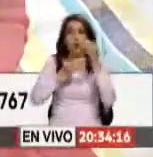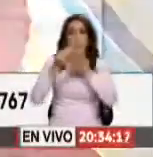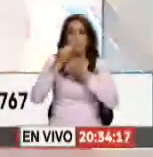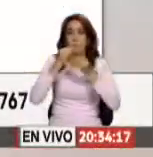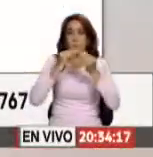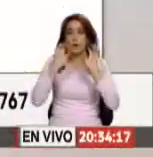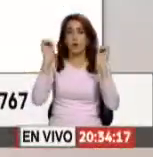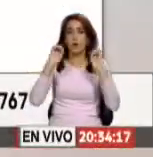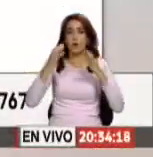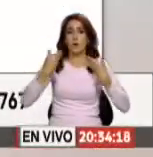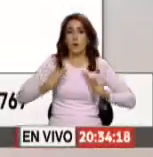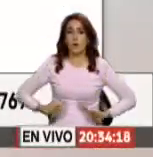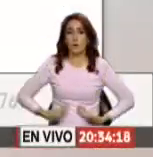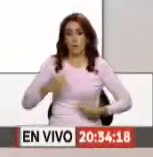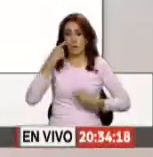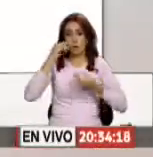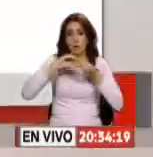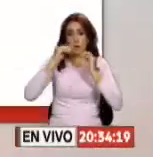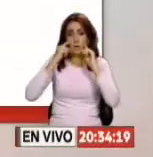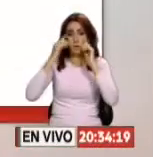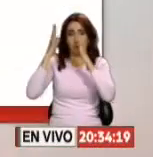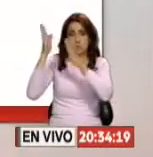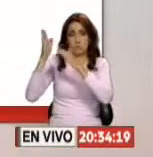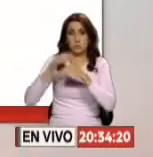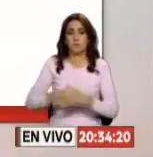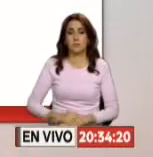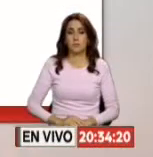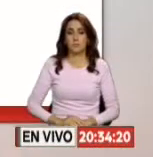económica, a los números